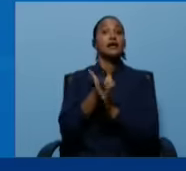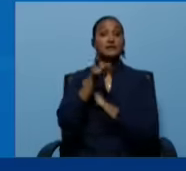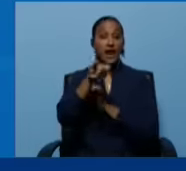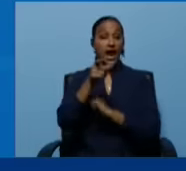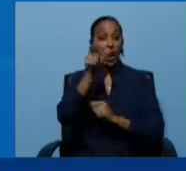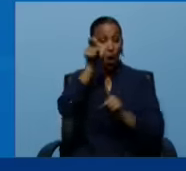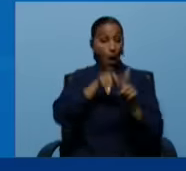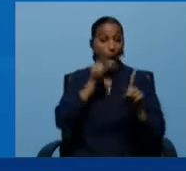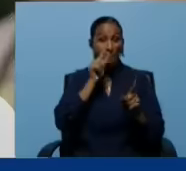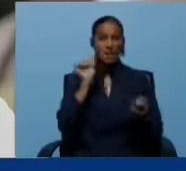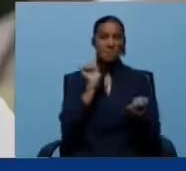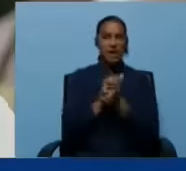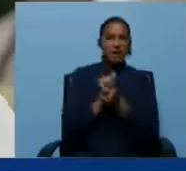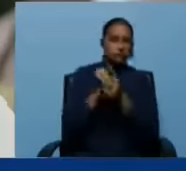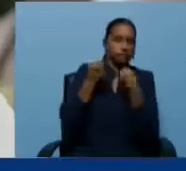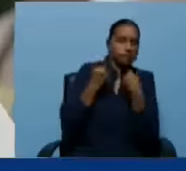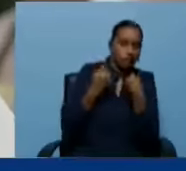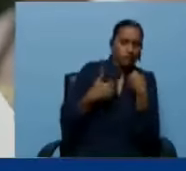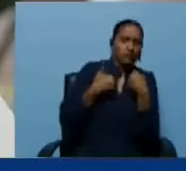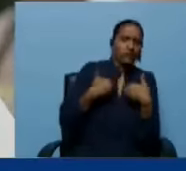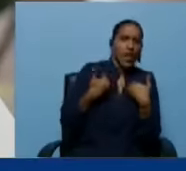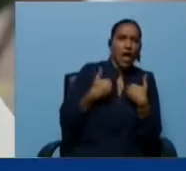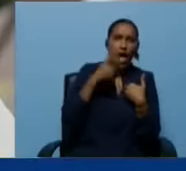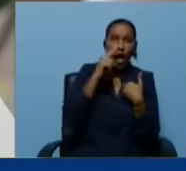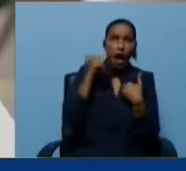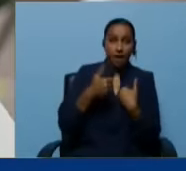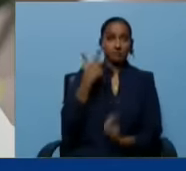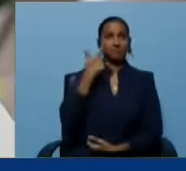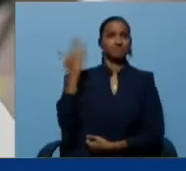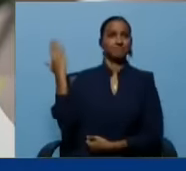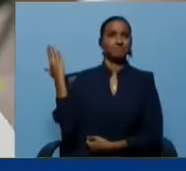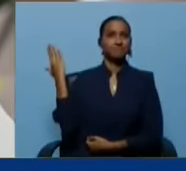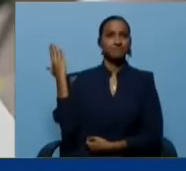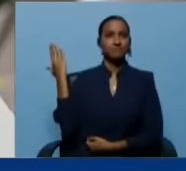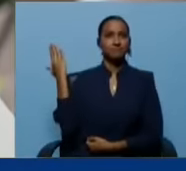torturado durante años. Gerardo, querido Gerardo,